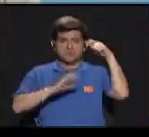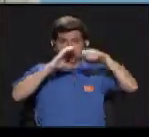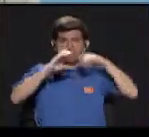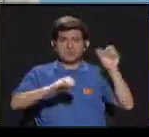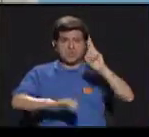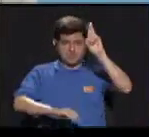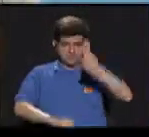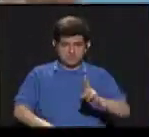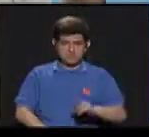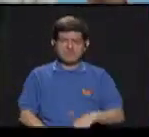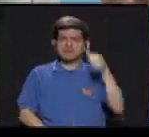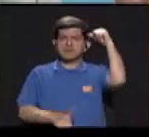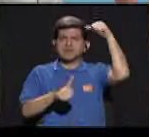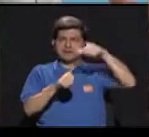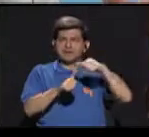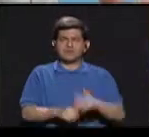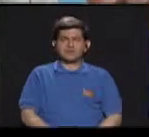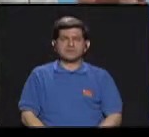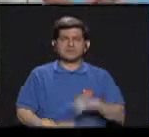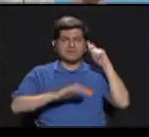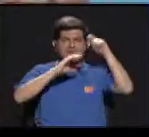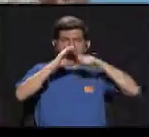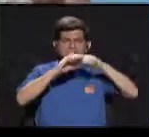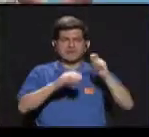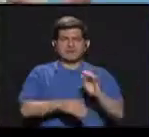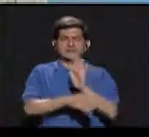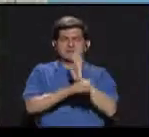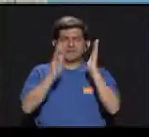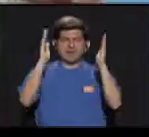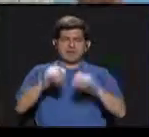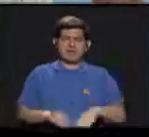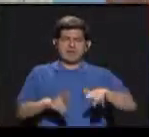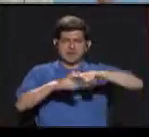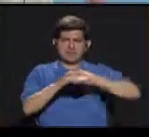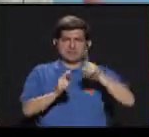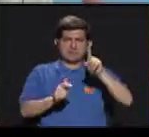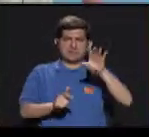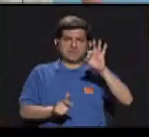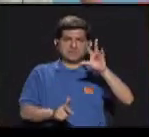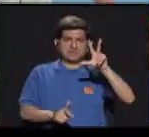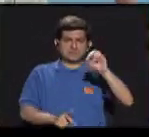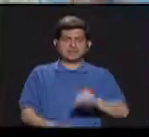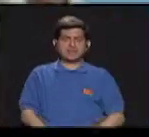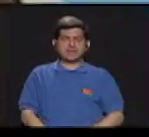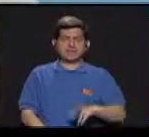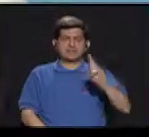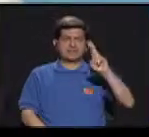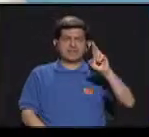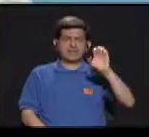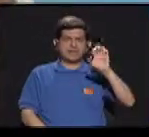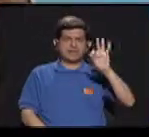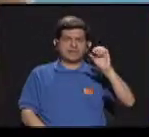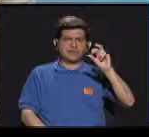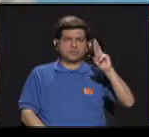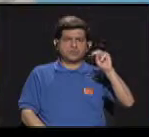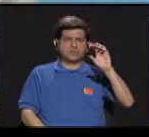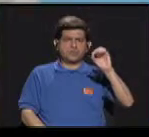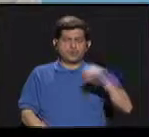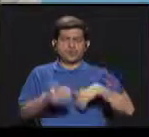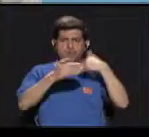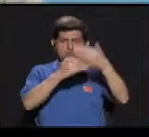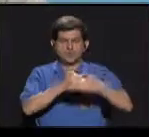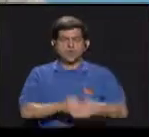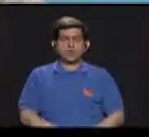cinematográficos en Costa Rica. Recordemos que el cine largometraje empieza en 1930 con El Retorno, 25 años